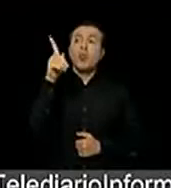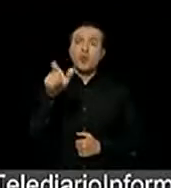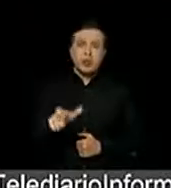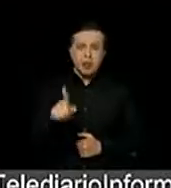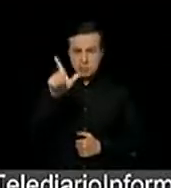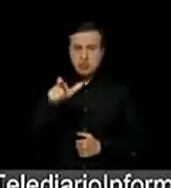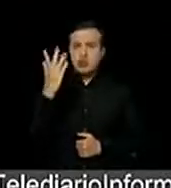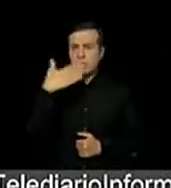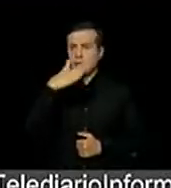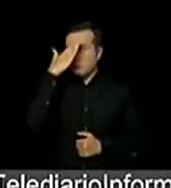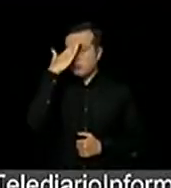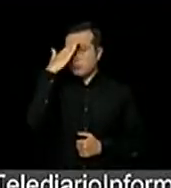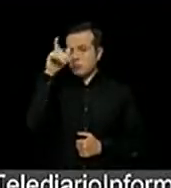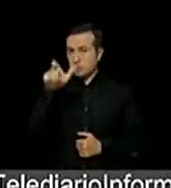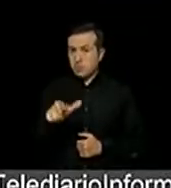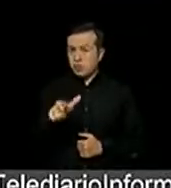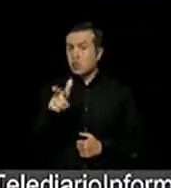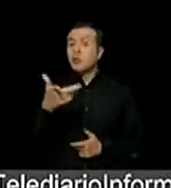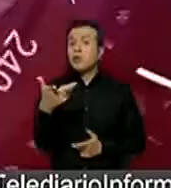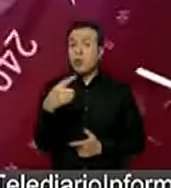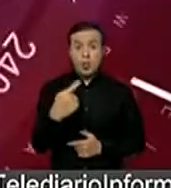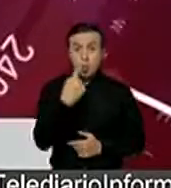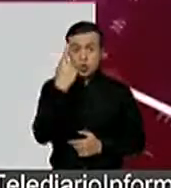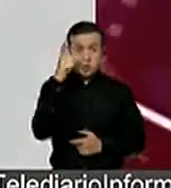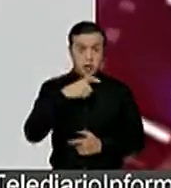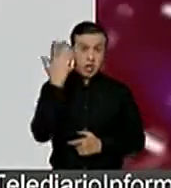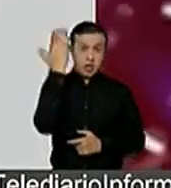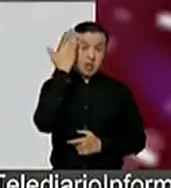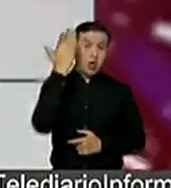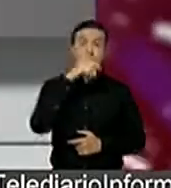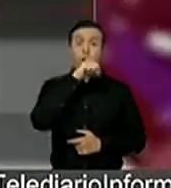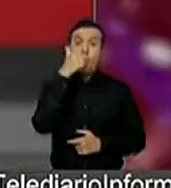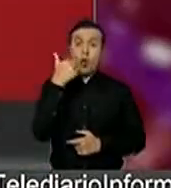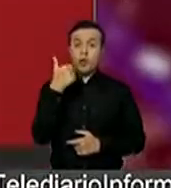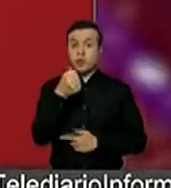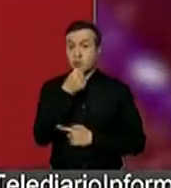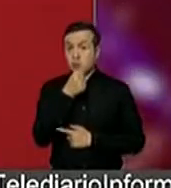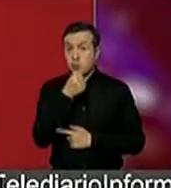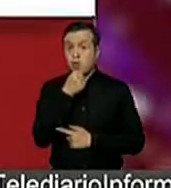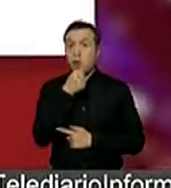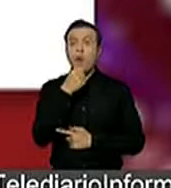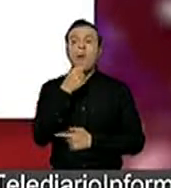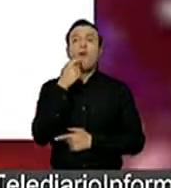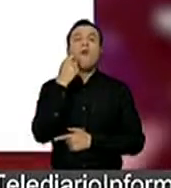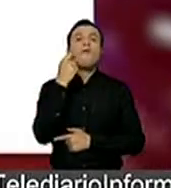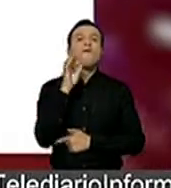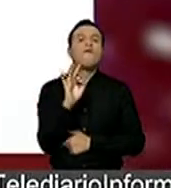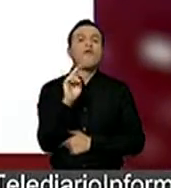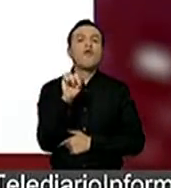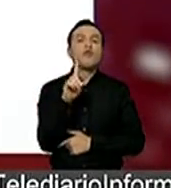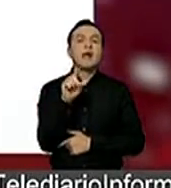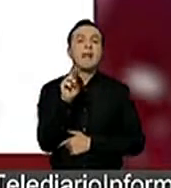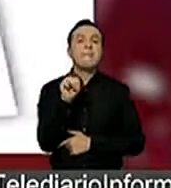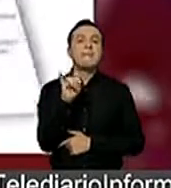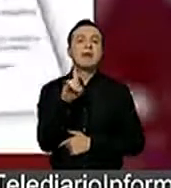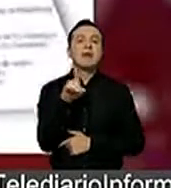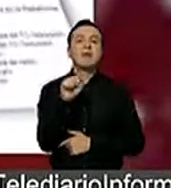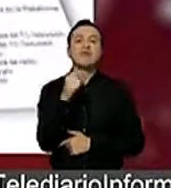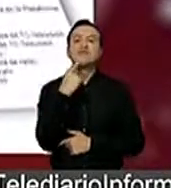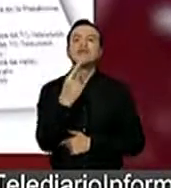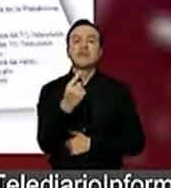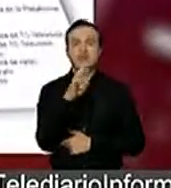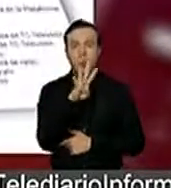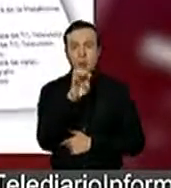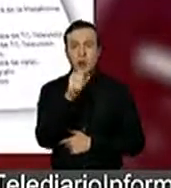ya identificada, pero no ha sido el único. Según reportes de Fundamedios, hasta el 7 de octubre, más de 40 trabajadores